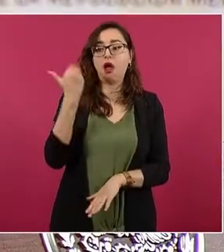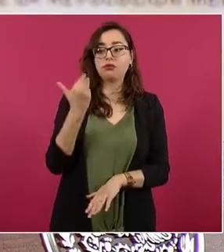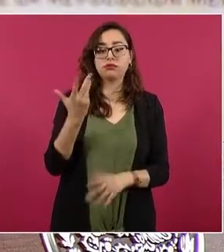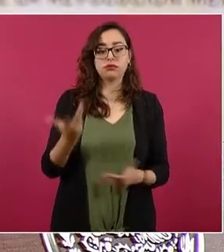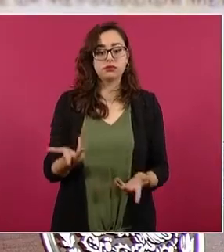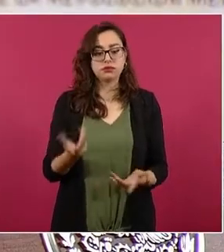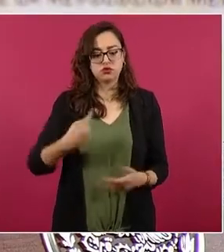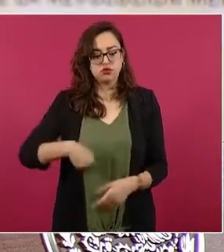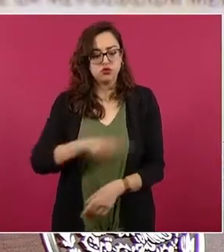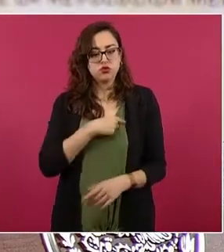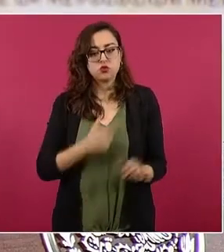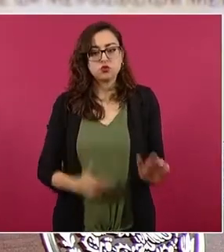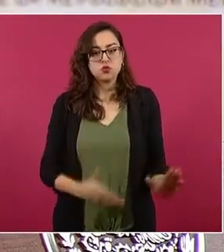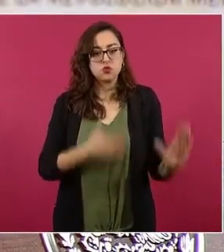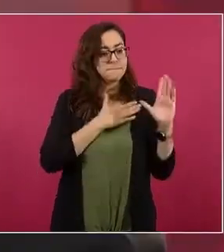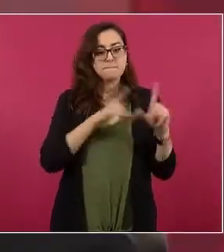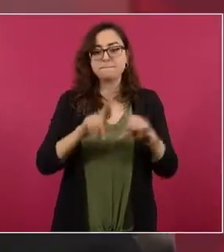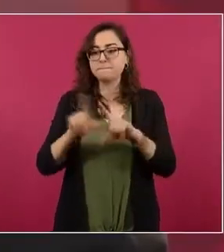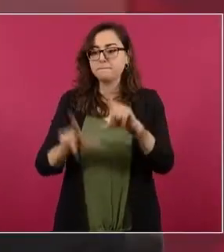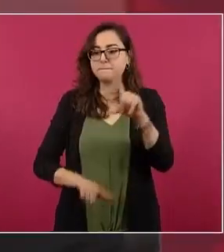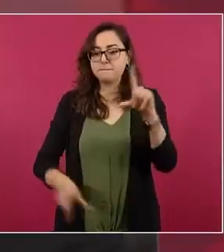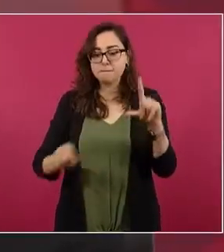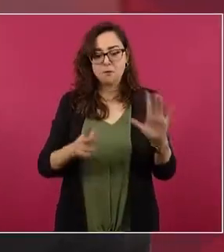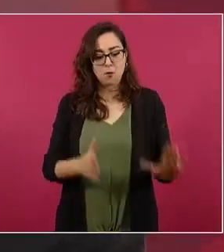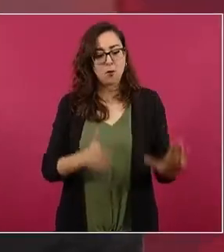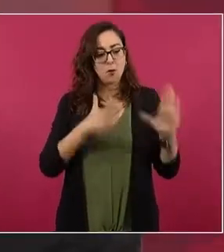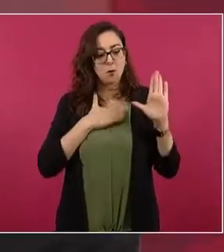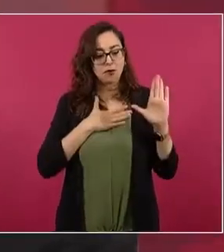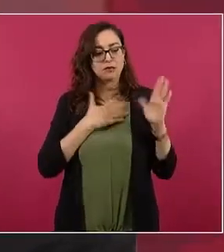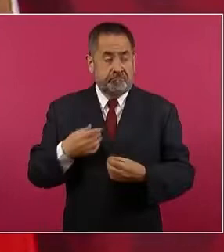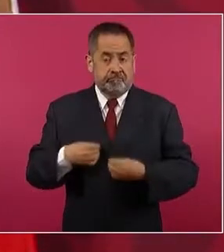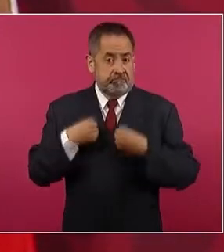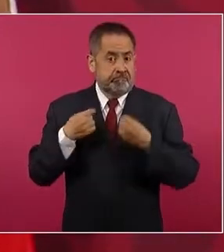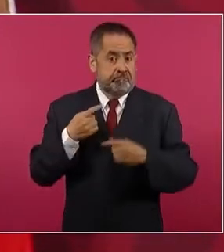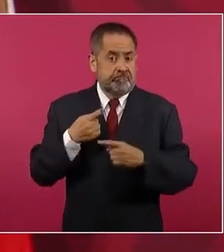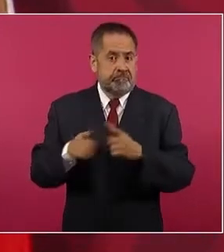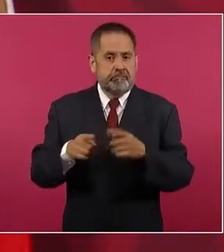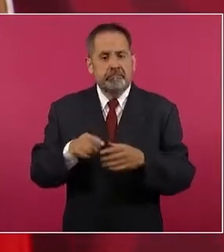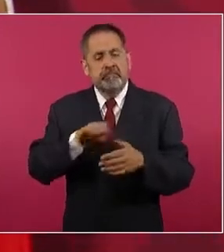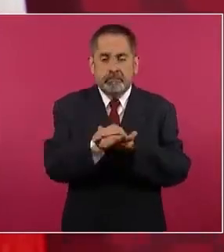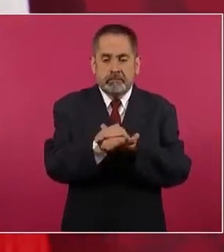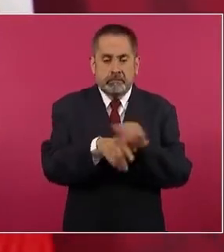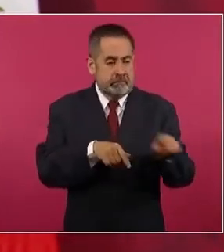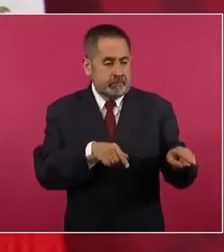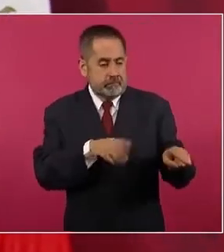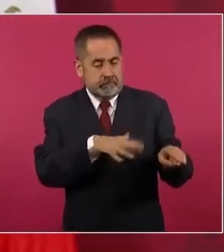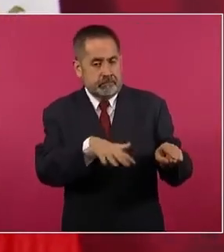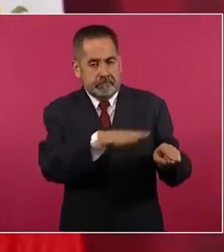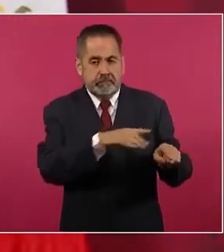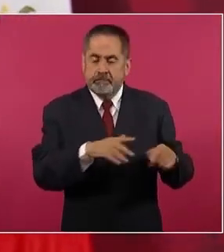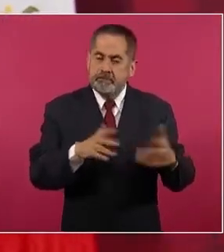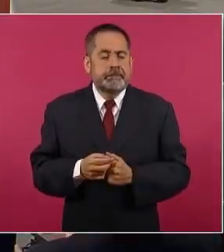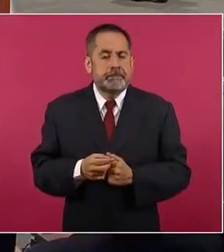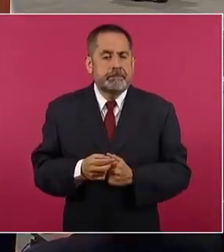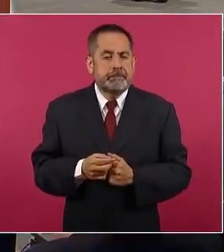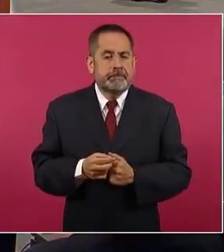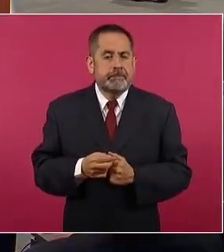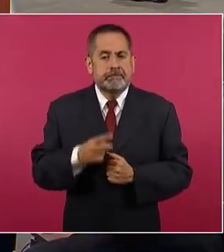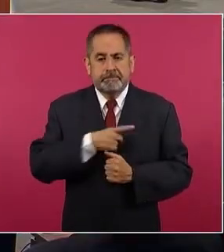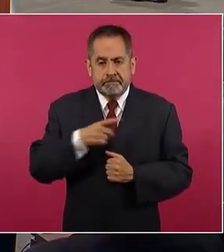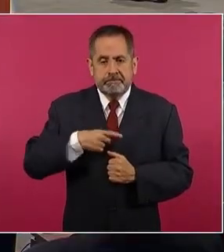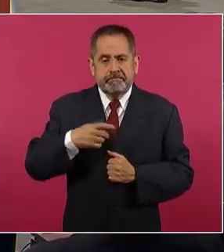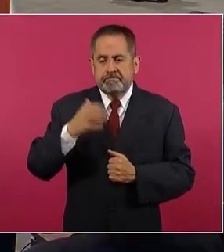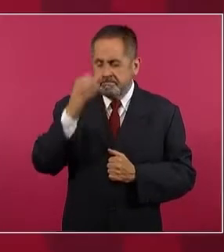los padres y con el país y ya se está actuando. En el caso de Ayotzinapa hay que